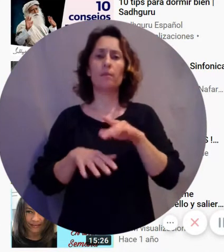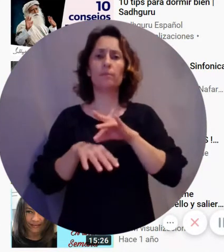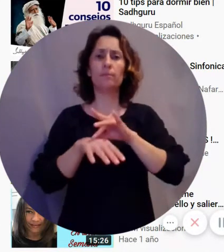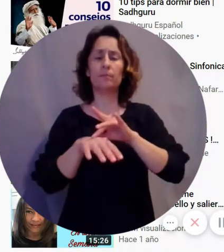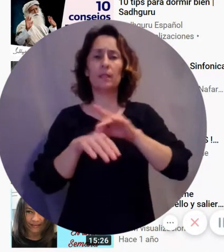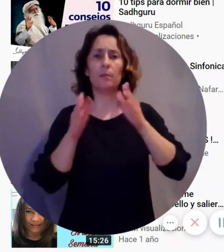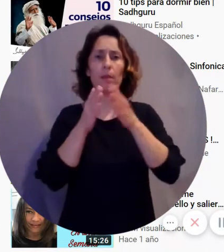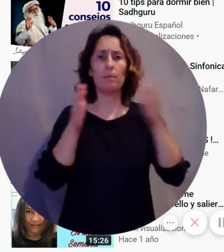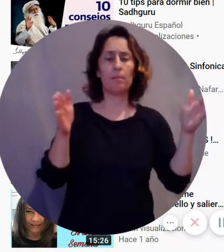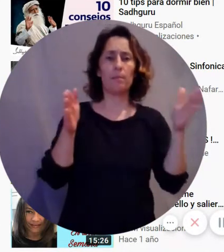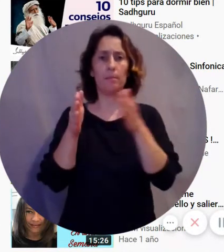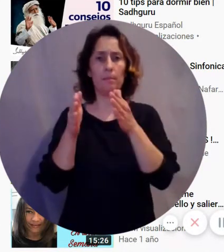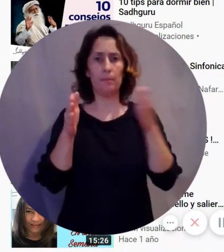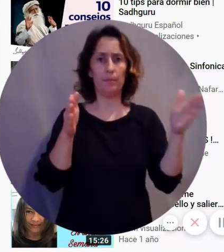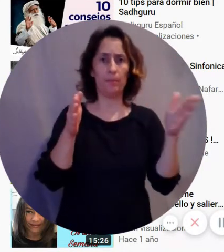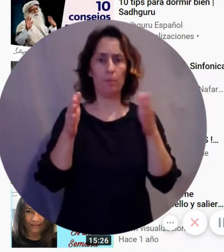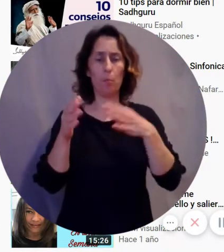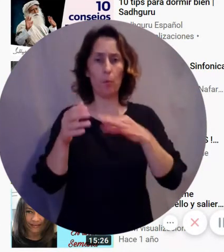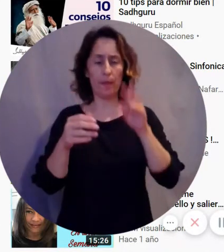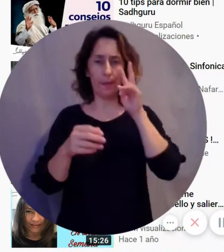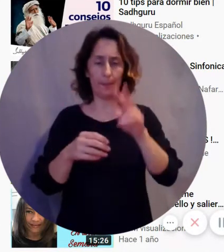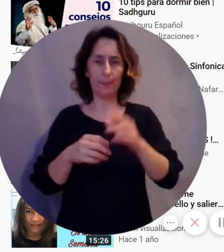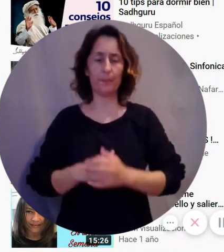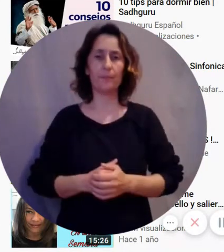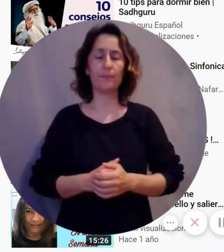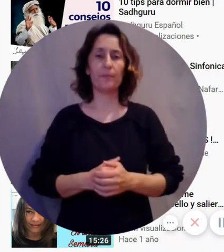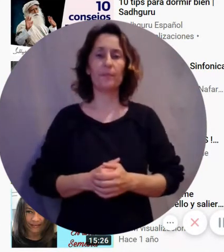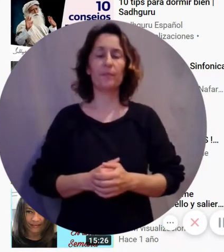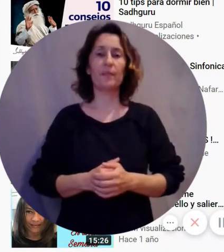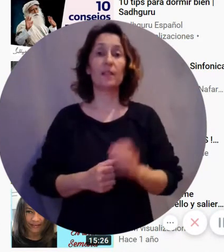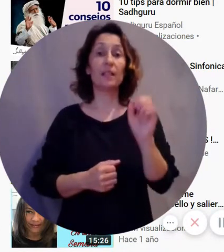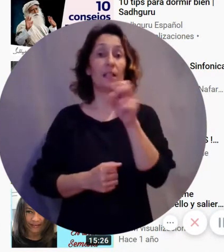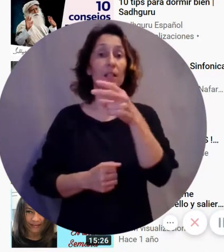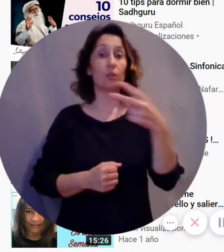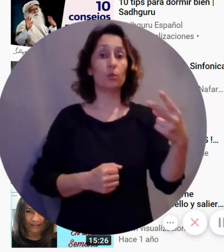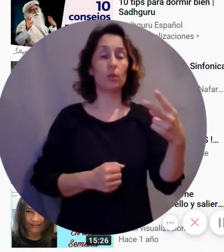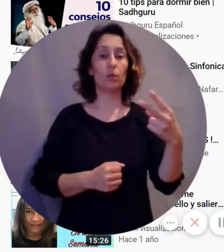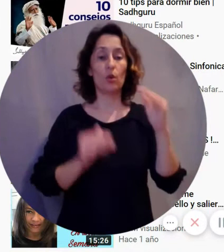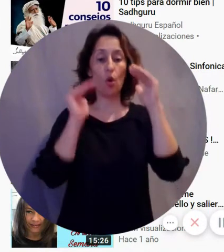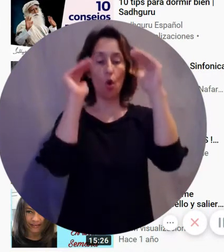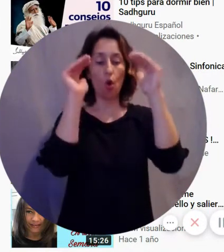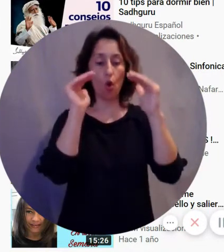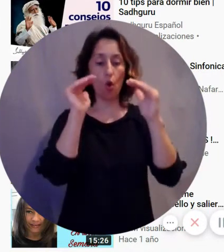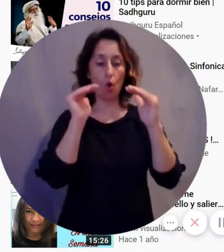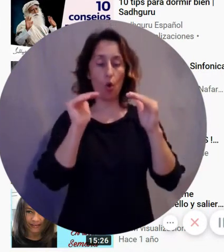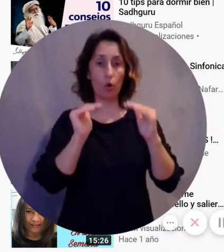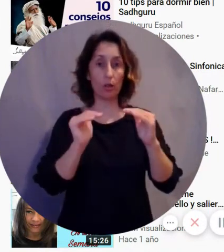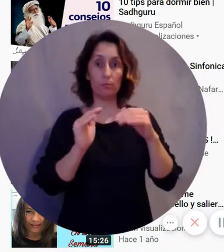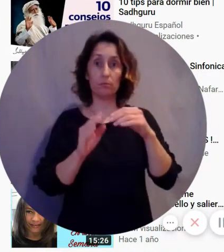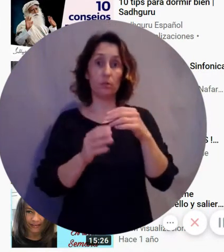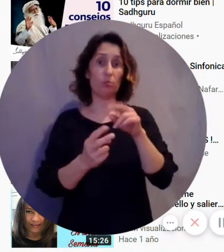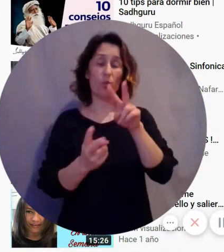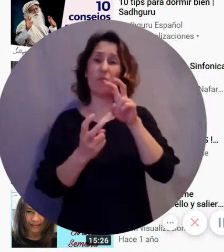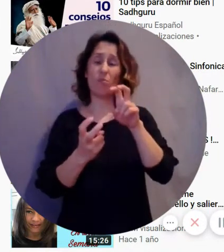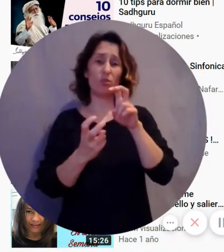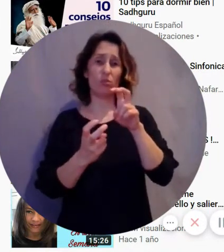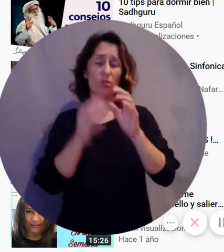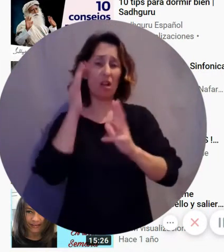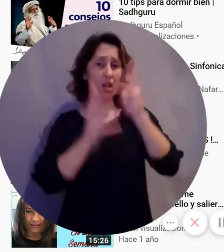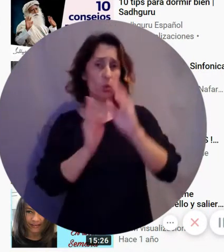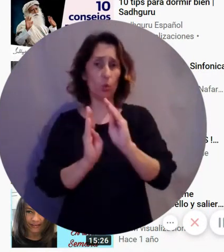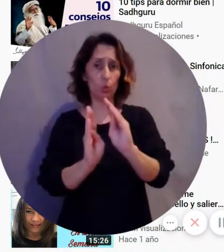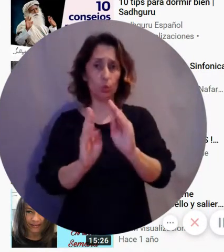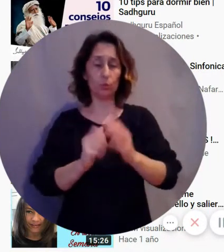izquierda. Los resultados de la declaración los vemos en el orden del cálculo que define el propio impuesto. En cada